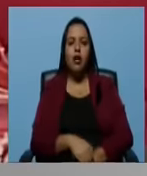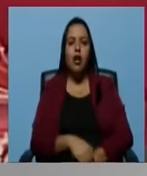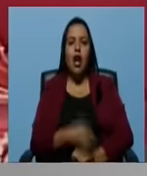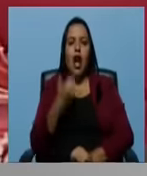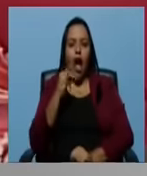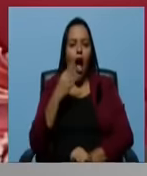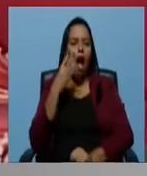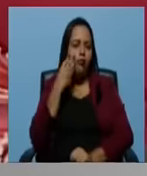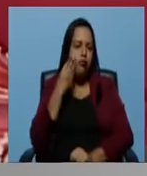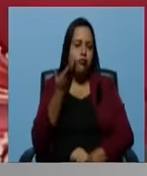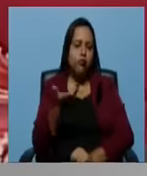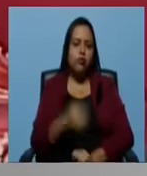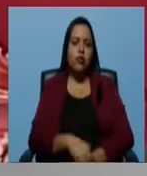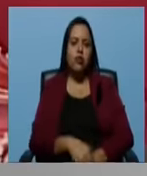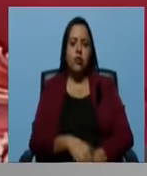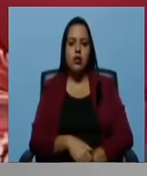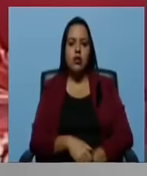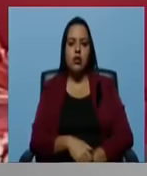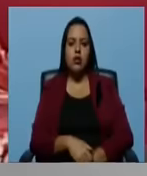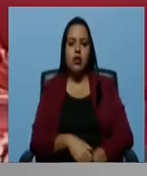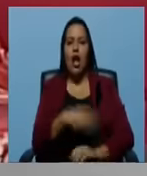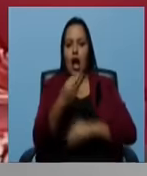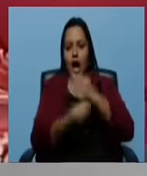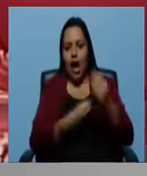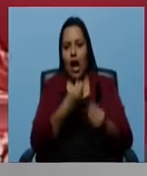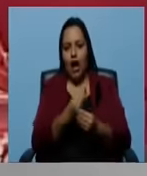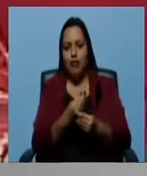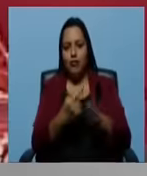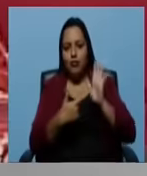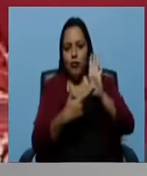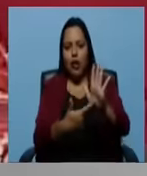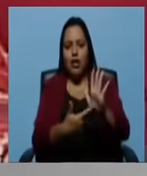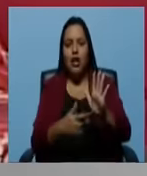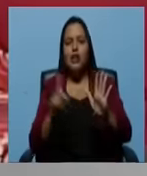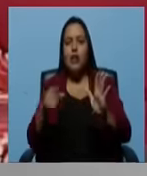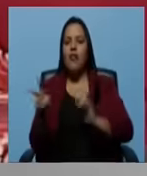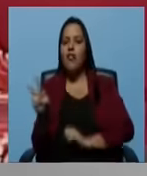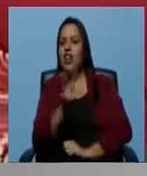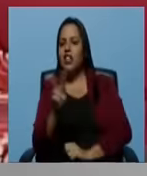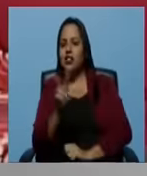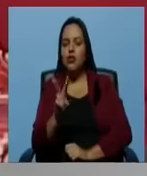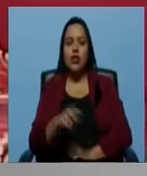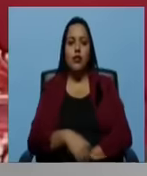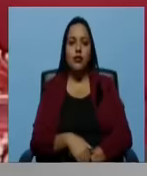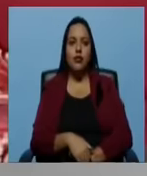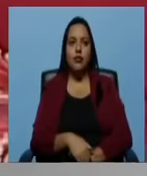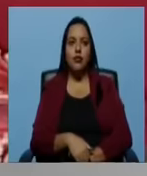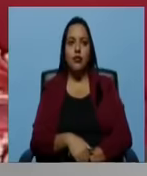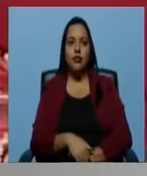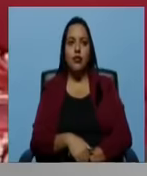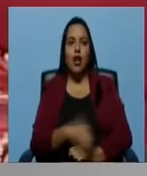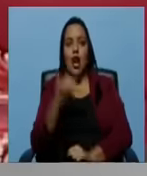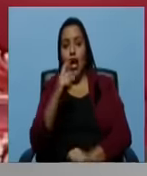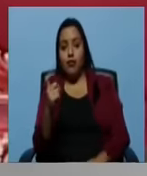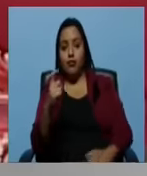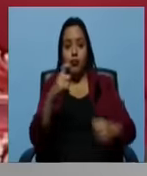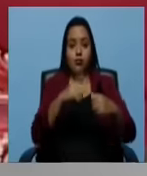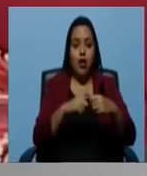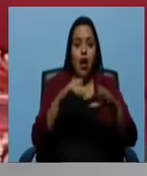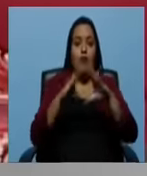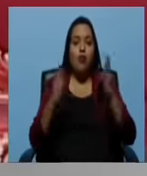experiencia que la hace además valer. Y por último, Venezuela pues clasificó y ya está en octavos de final del